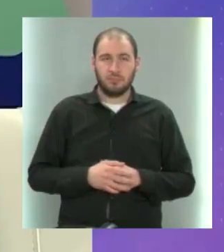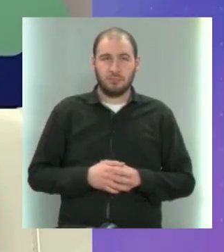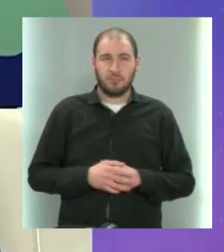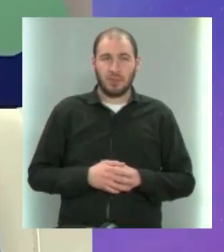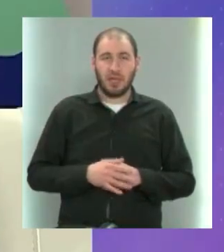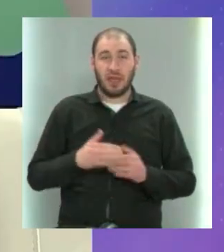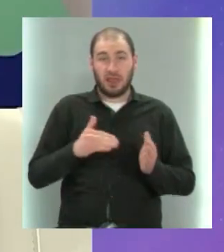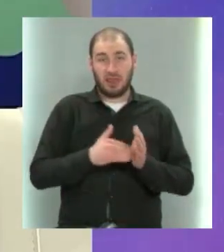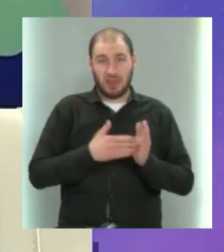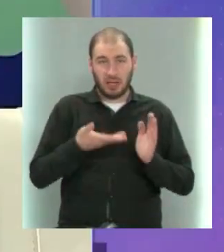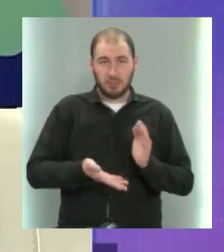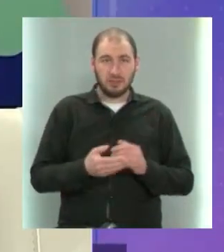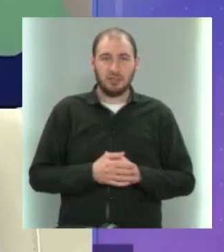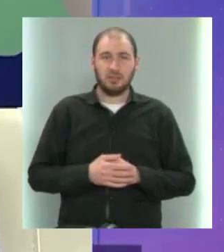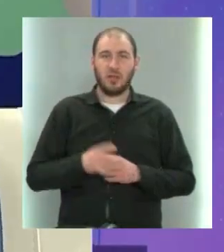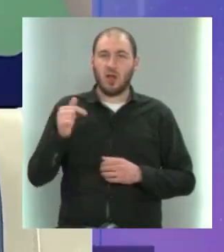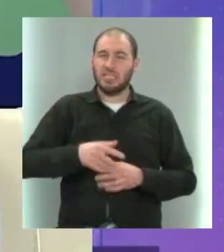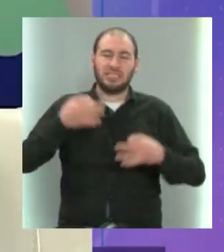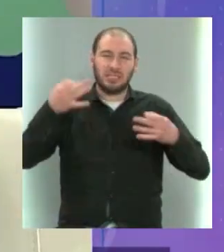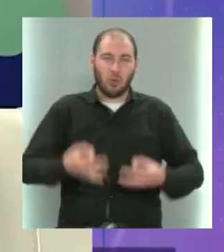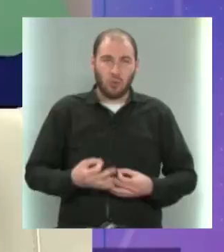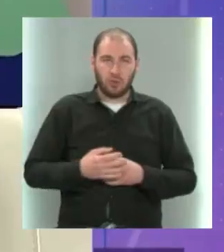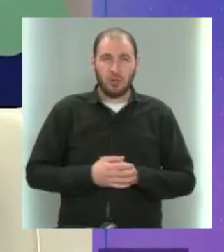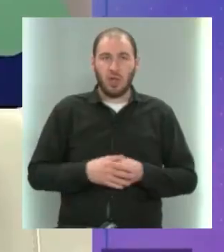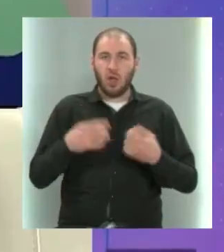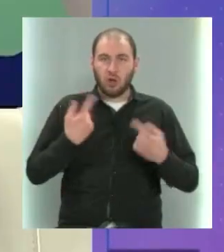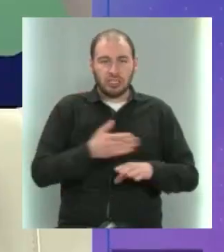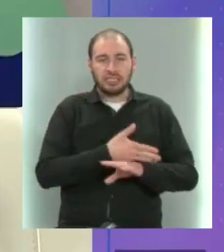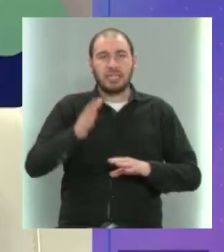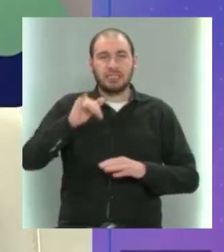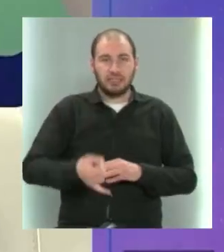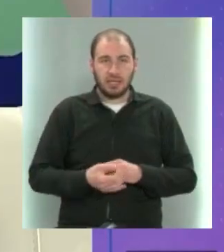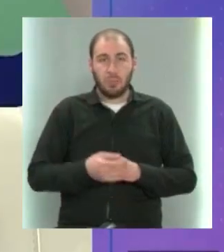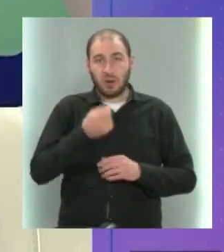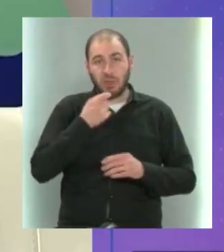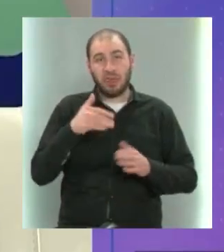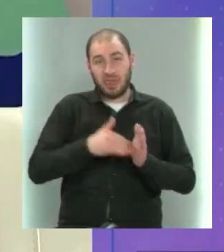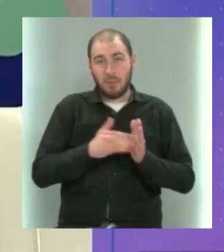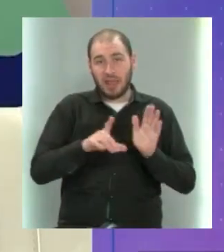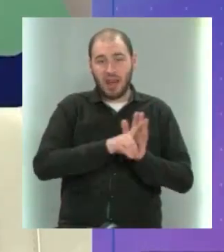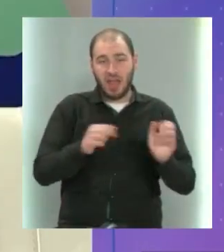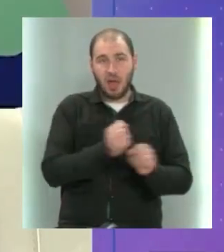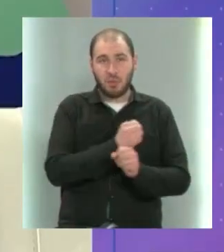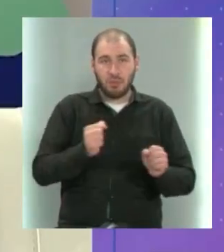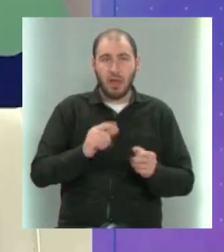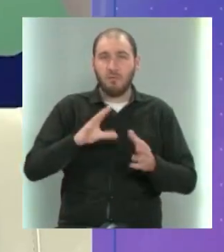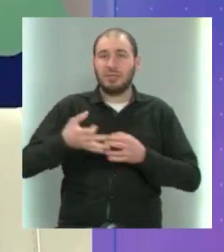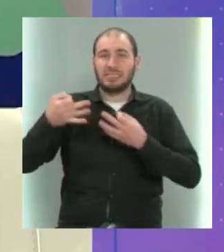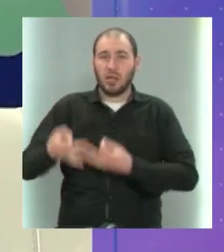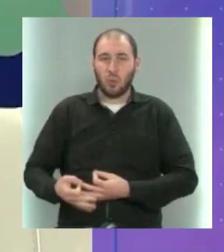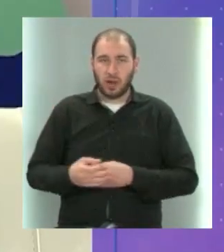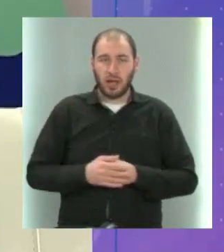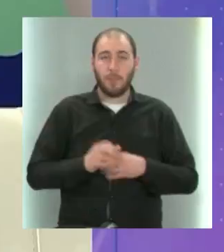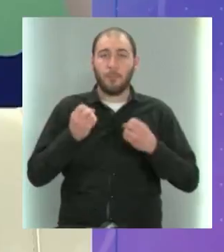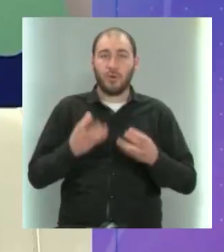En función de esto, uno tiene que garantizar que esto ocurra, si es que se aprueba la ley, de manera segura,